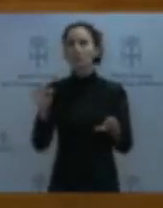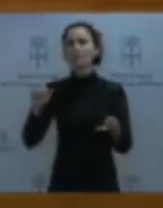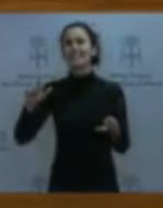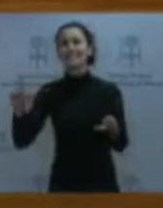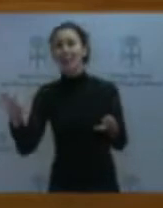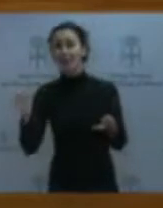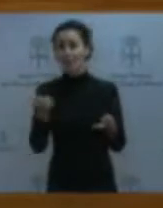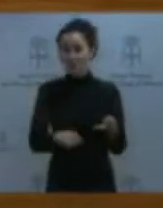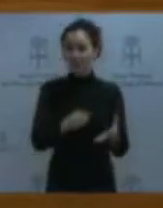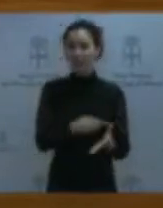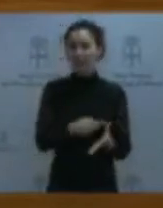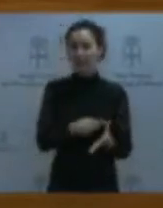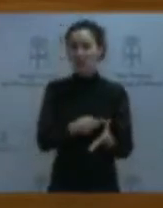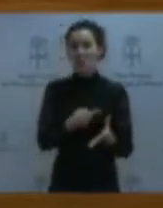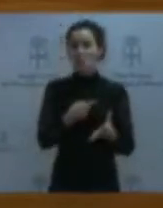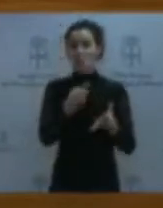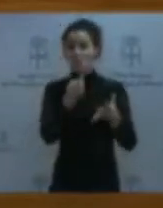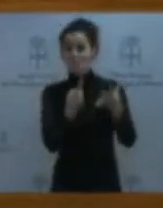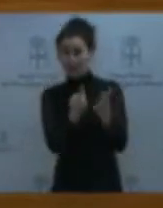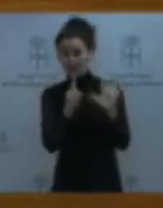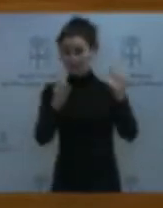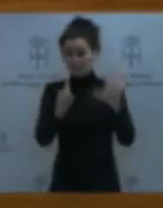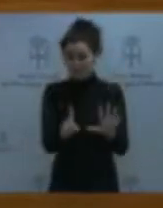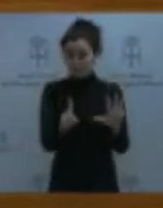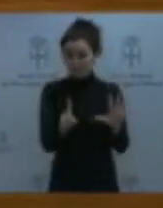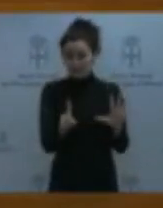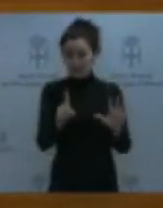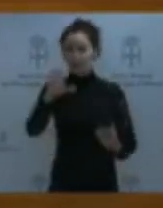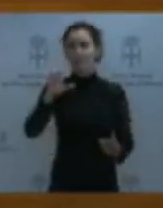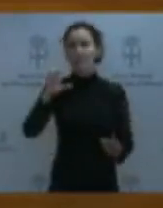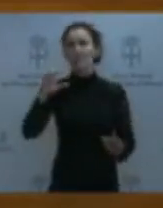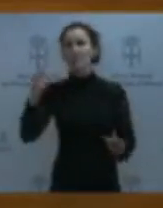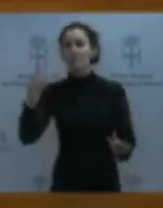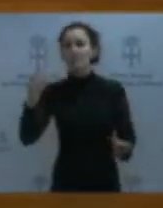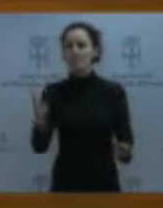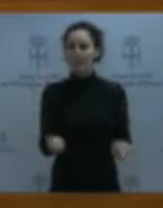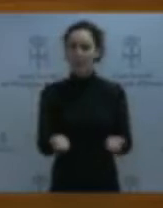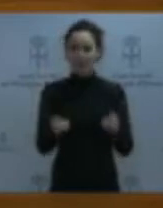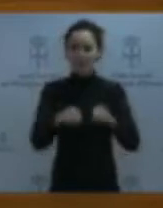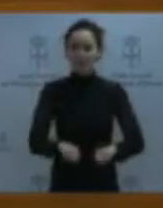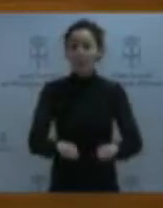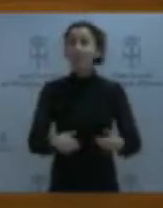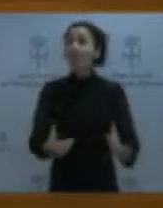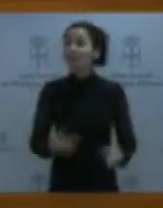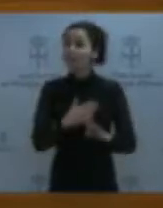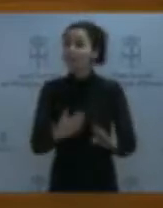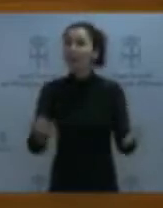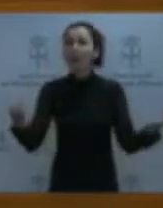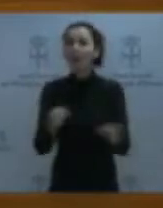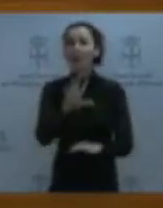lo hacen incluso las otras dos restantes de EP, para esa fecha resulta que esas 5 millones de toneladas, sin entrar en otra